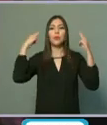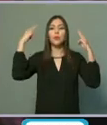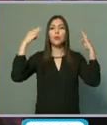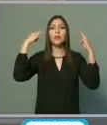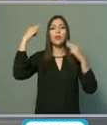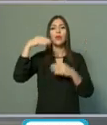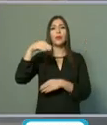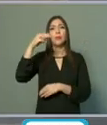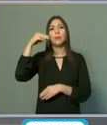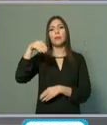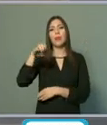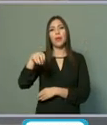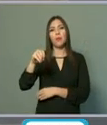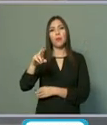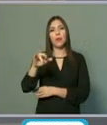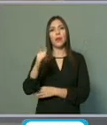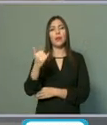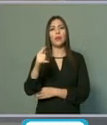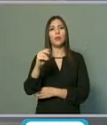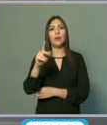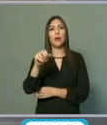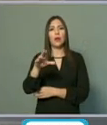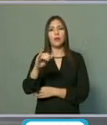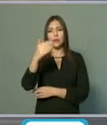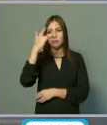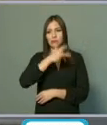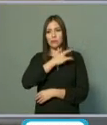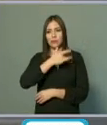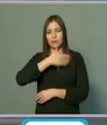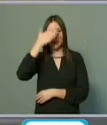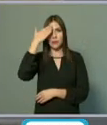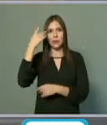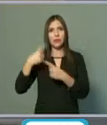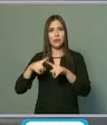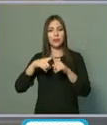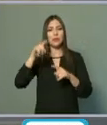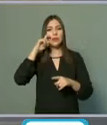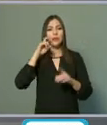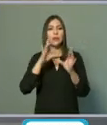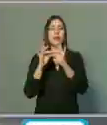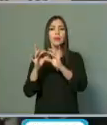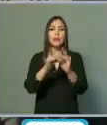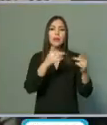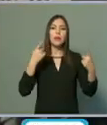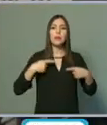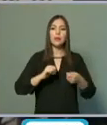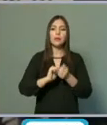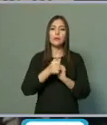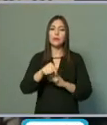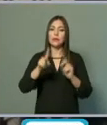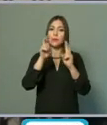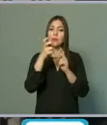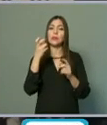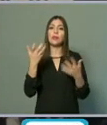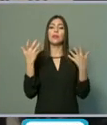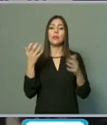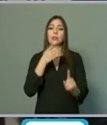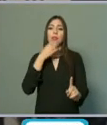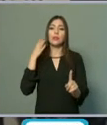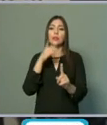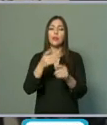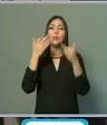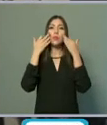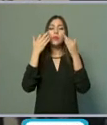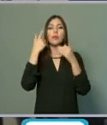Tolerancia. Generar mayor conciencia sobre la diversidad sexual y sensibilizar a la sociedad sobre este tema son algunos de los objetivos de esta muestra